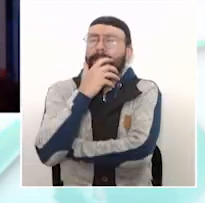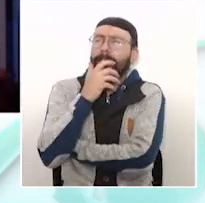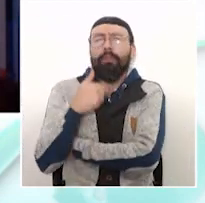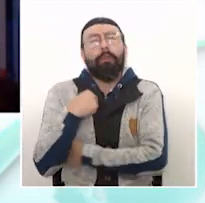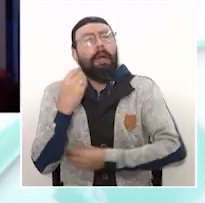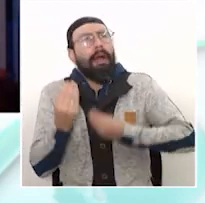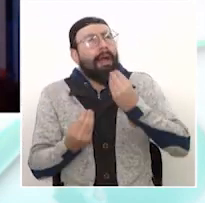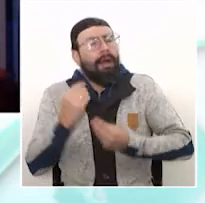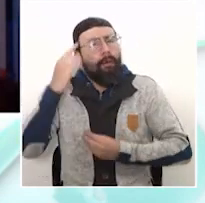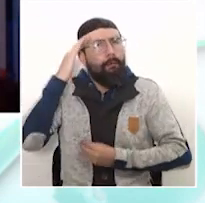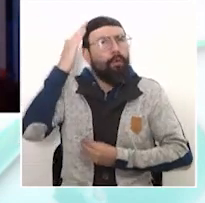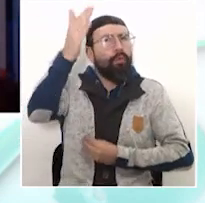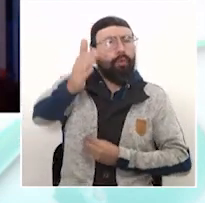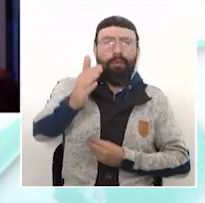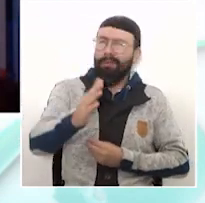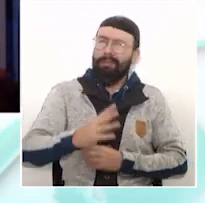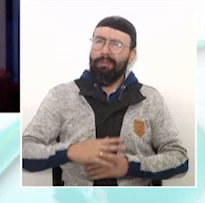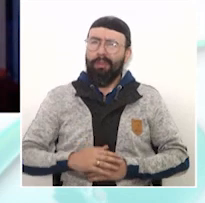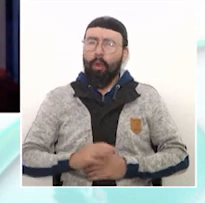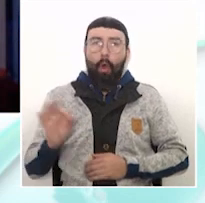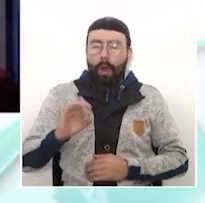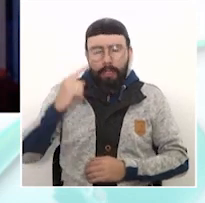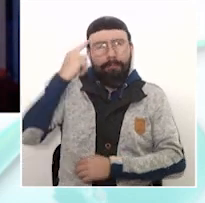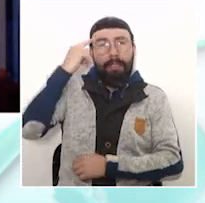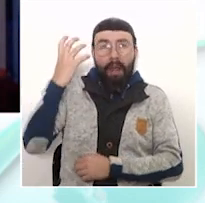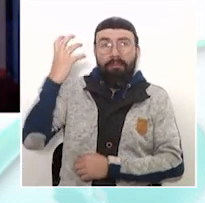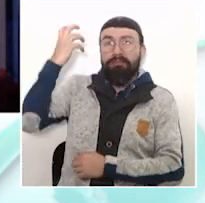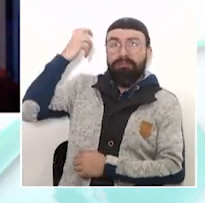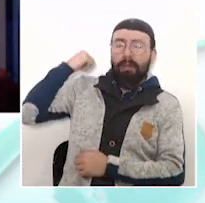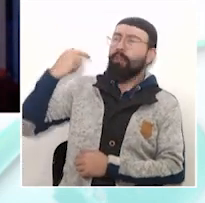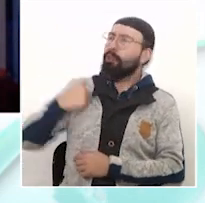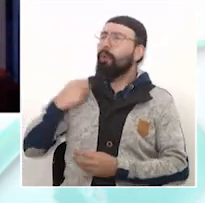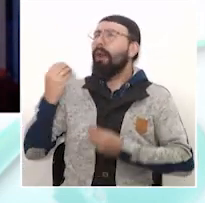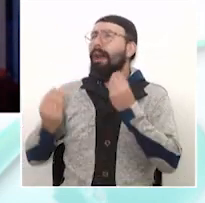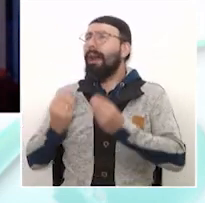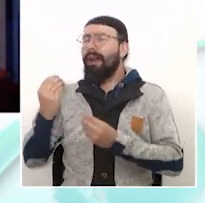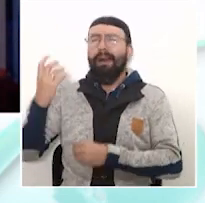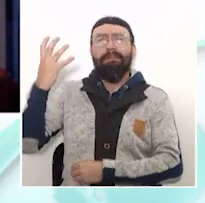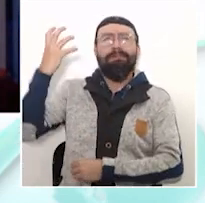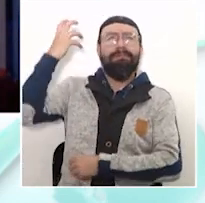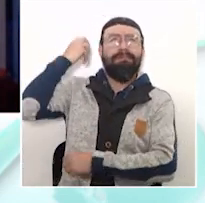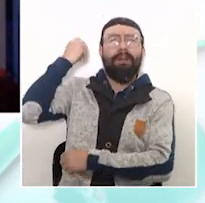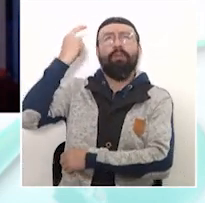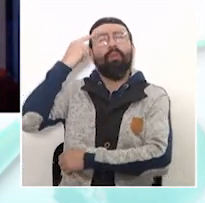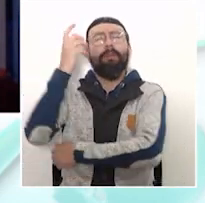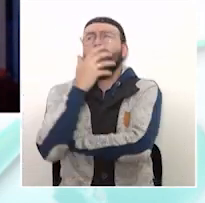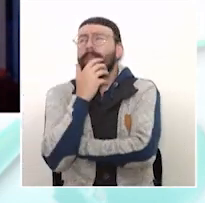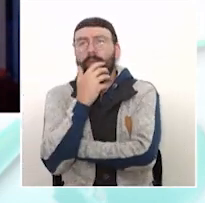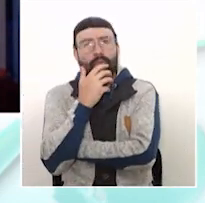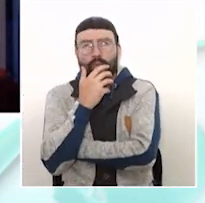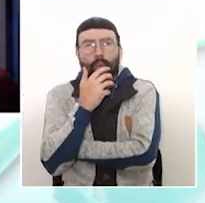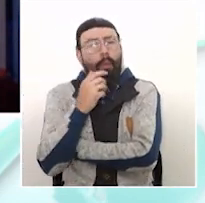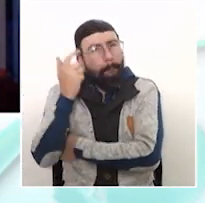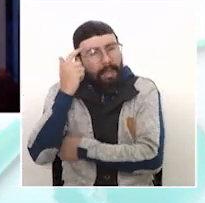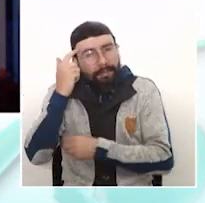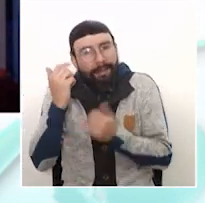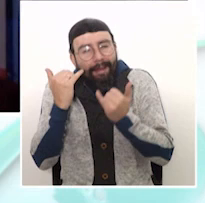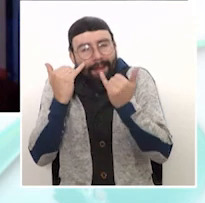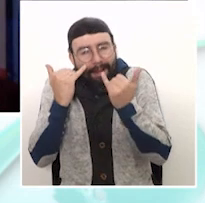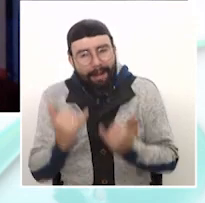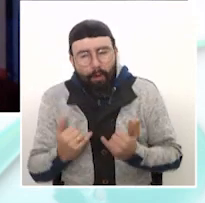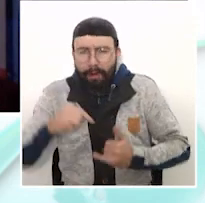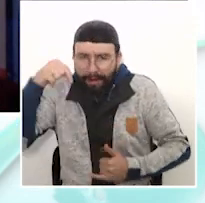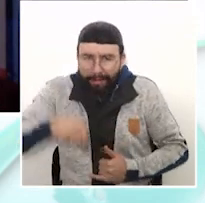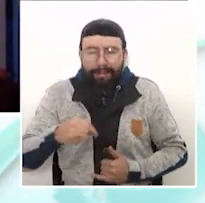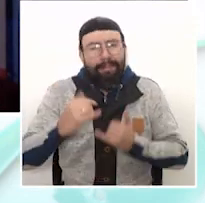tratar de estar en una meditación constante en donde estemos en el aquí y en el ahora. Muchas personas durante esta